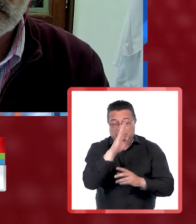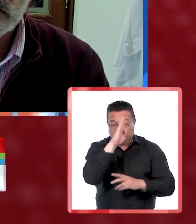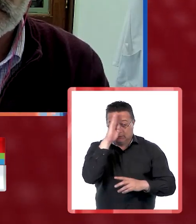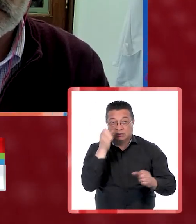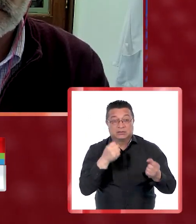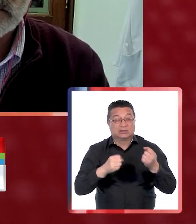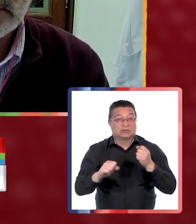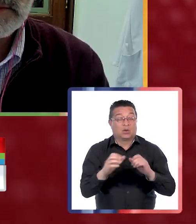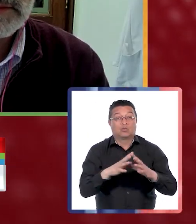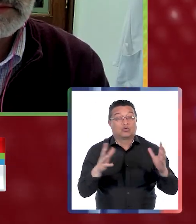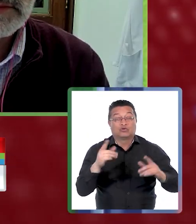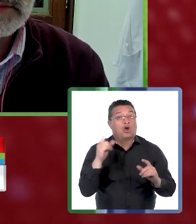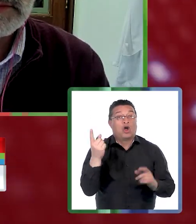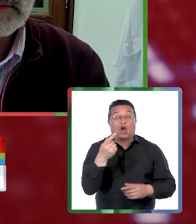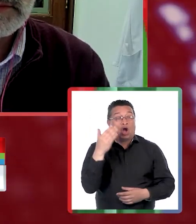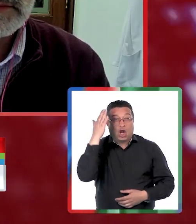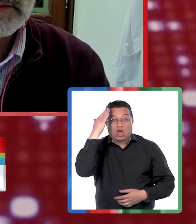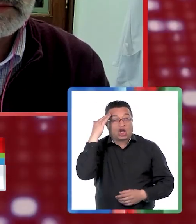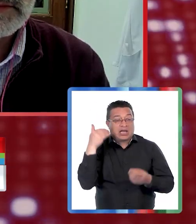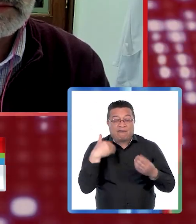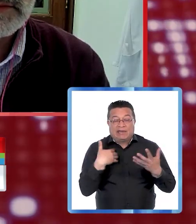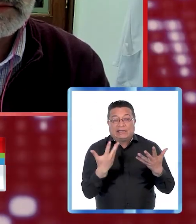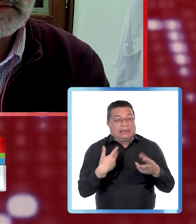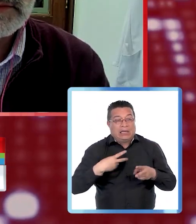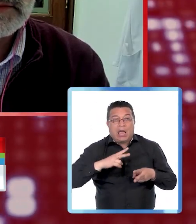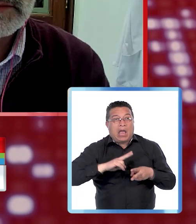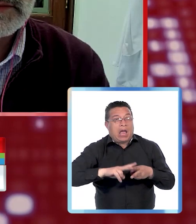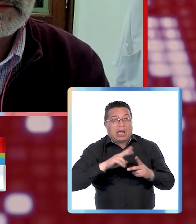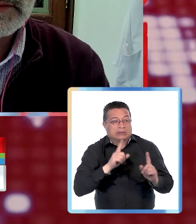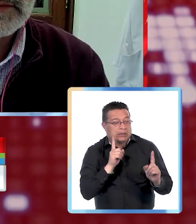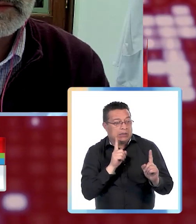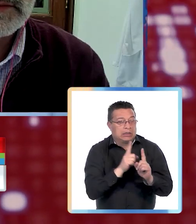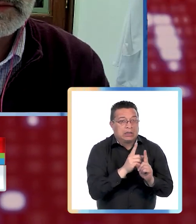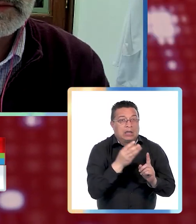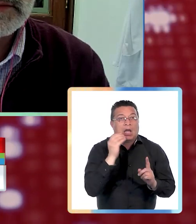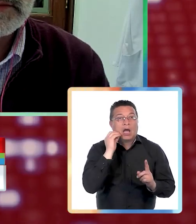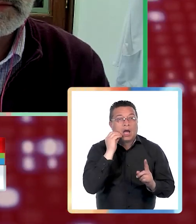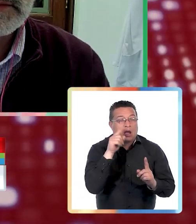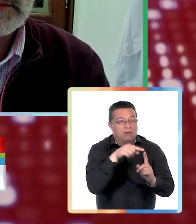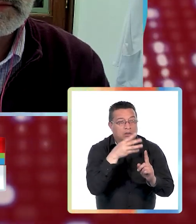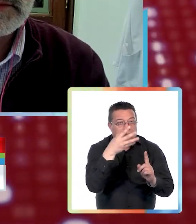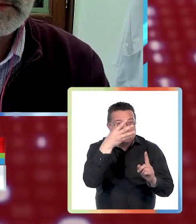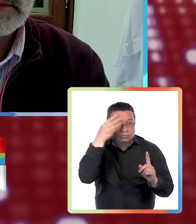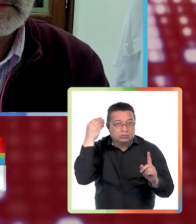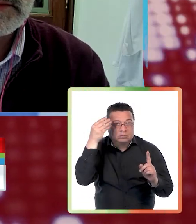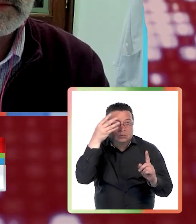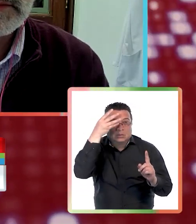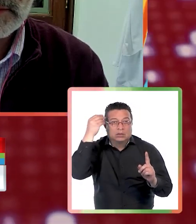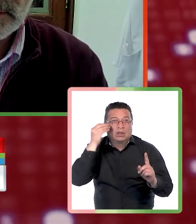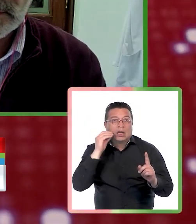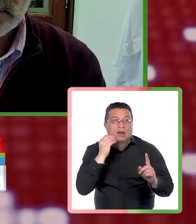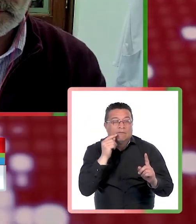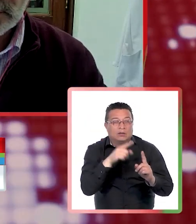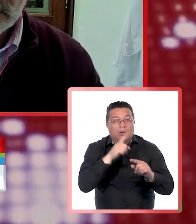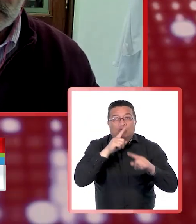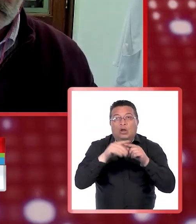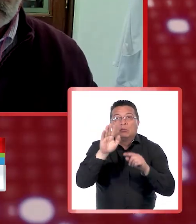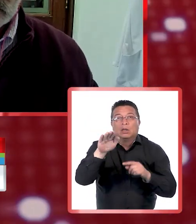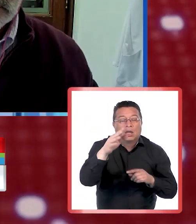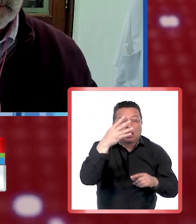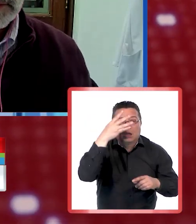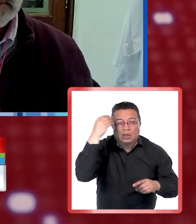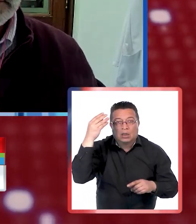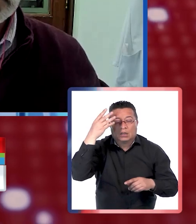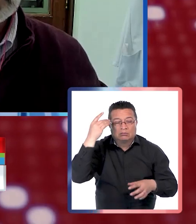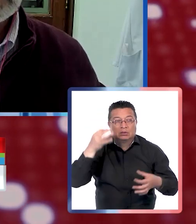mucho estrés porque hay gente que no sabe muy bien cómo abordar cuando al abuelito se le empezaron a olvidar las cosas, los